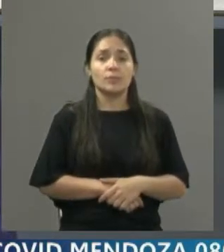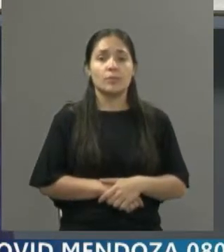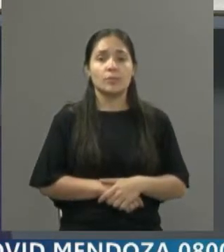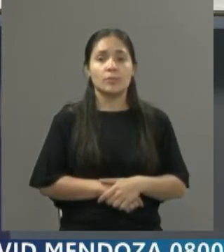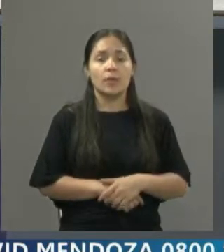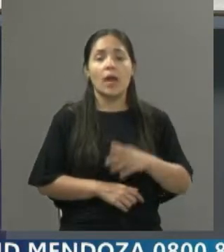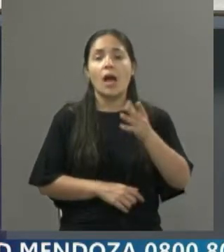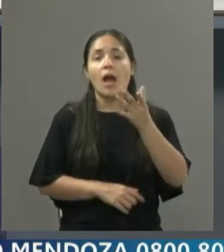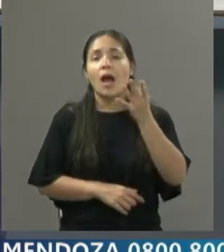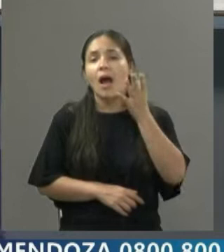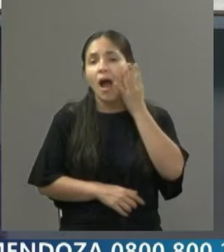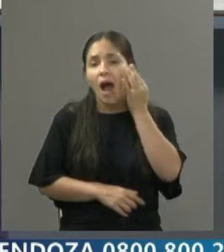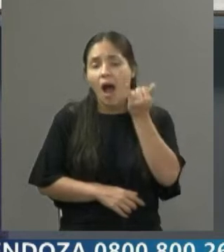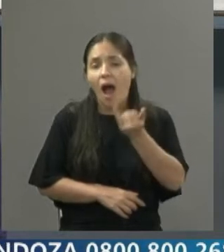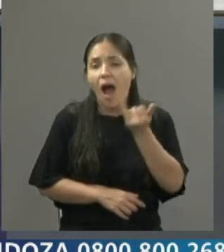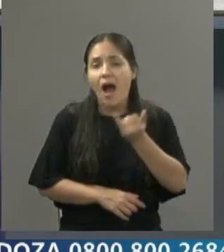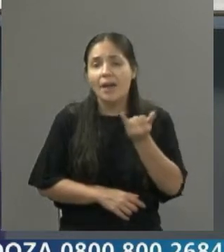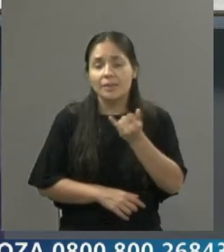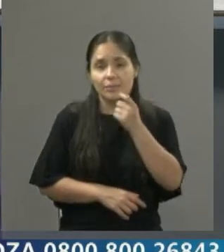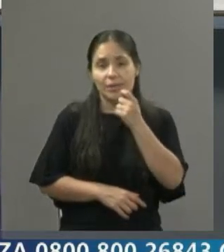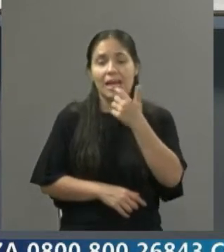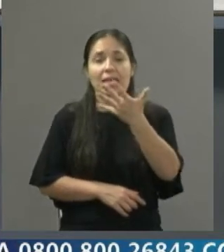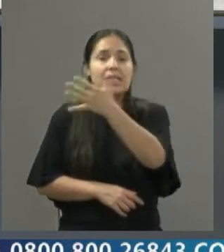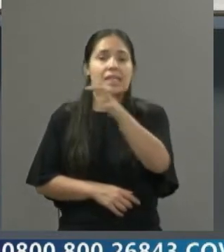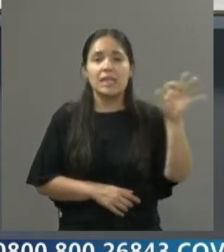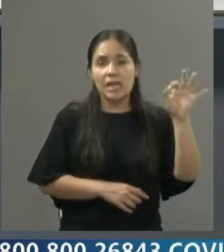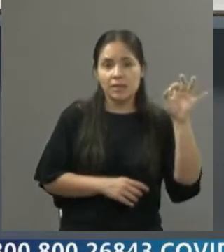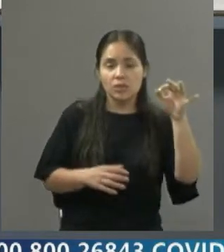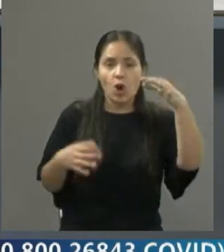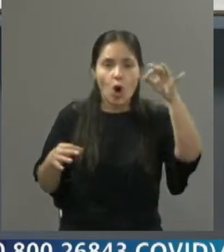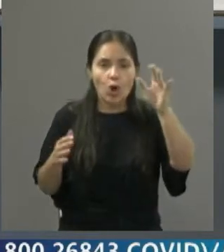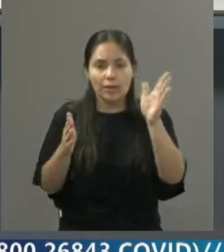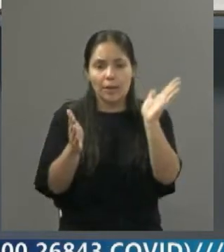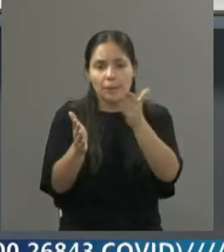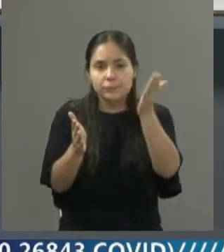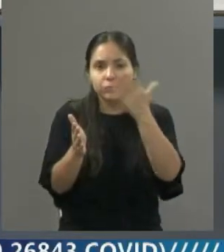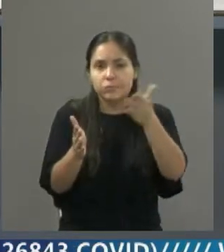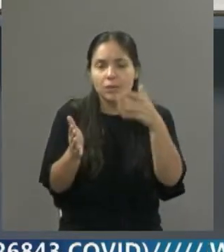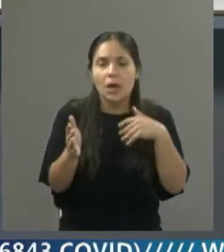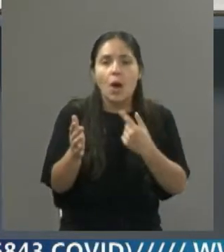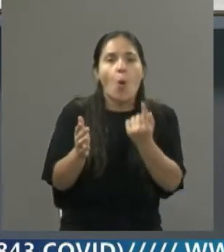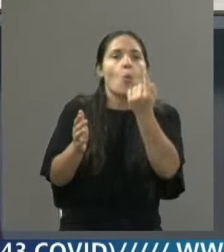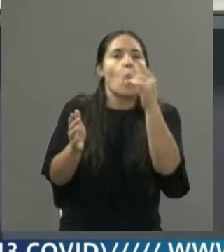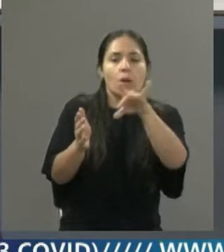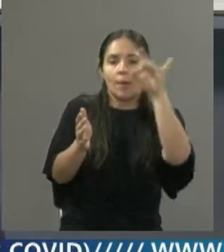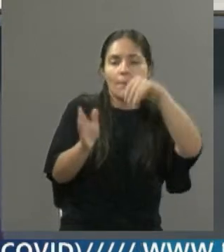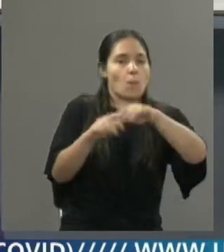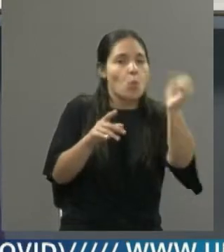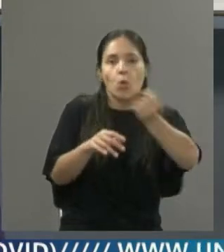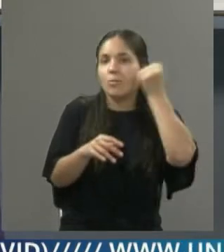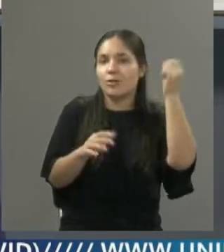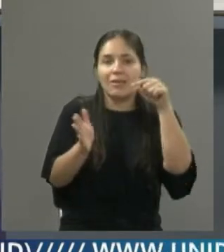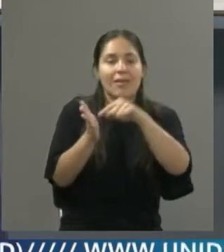algo para resaltar, para remarcar de estas 500 páginas que a ustedes les genera más preocupación o que ustedes dicen, acá hay que